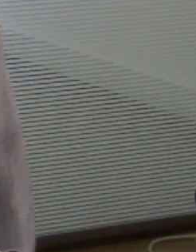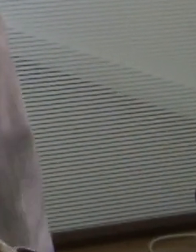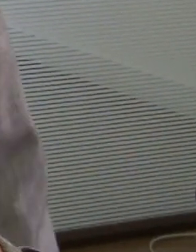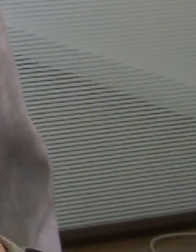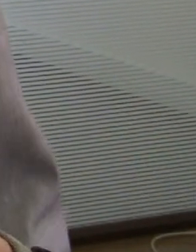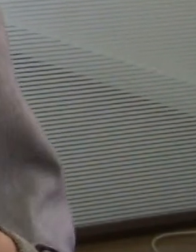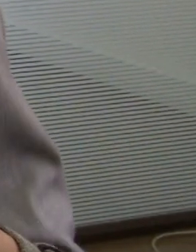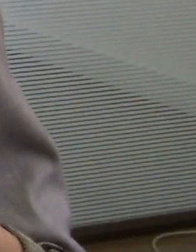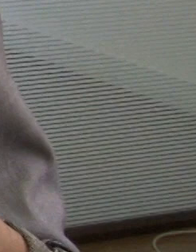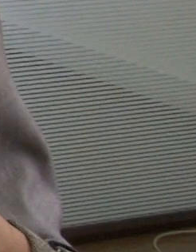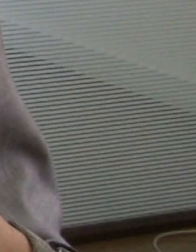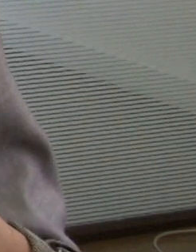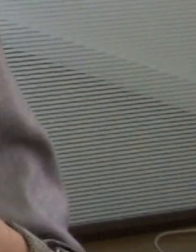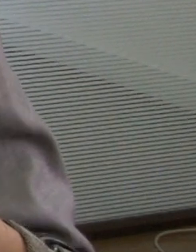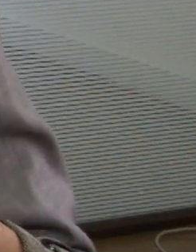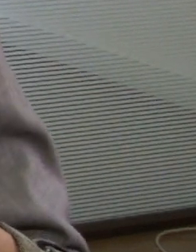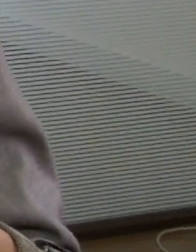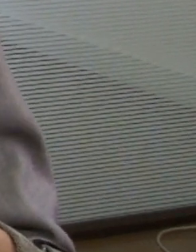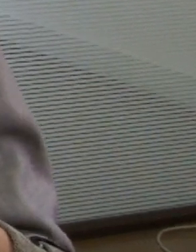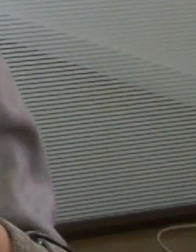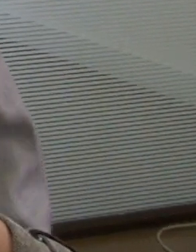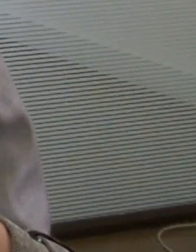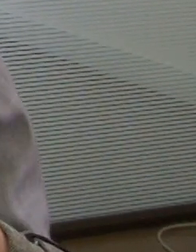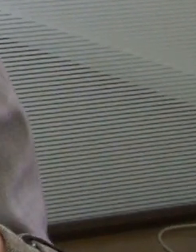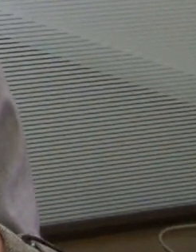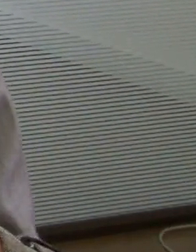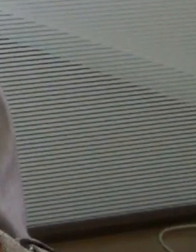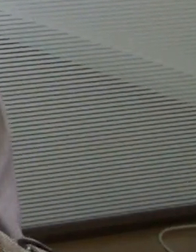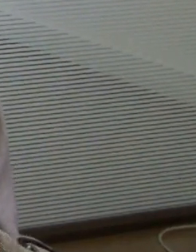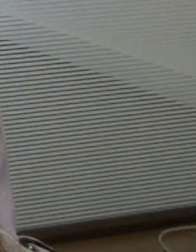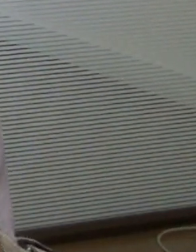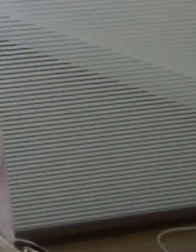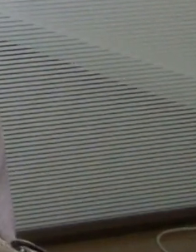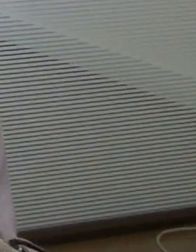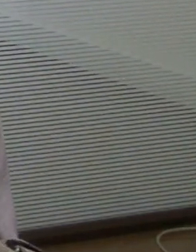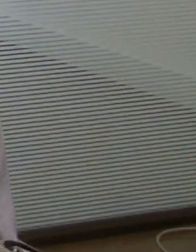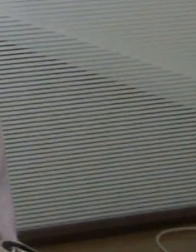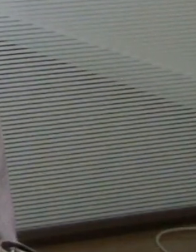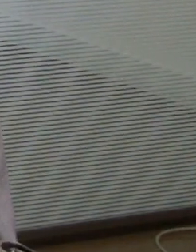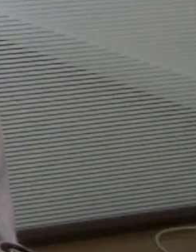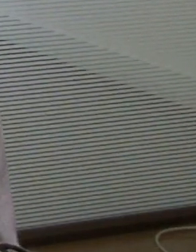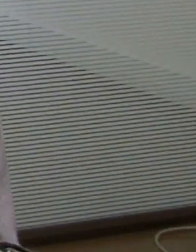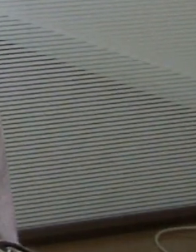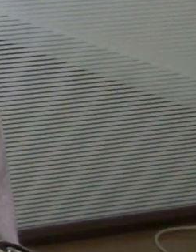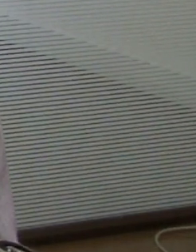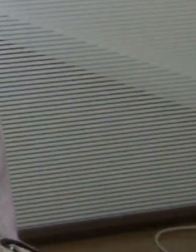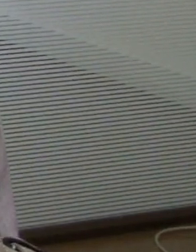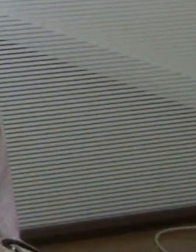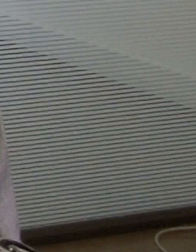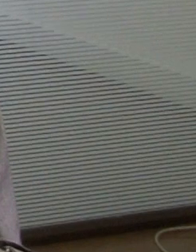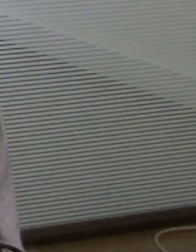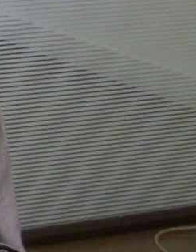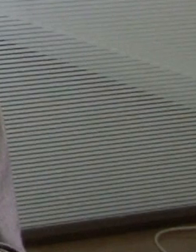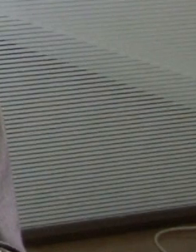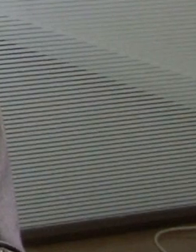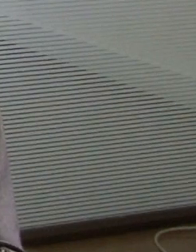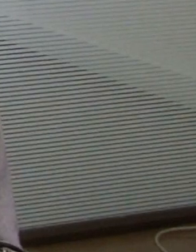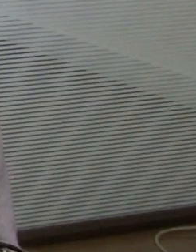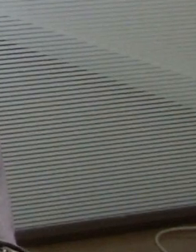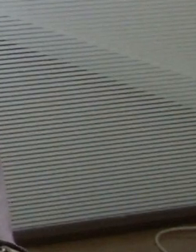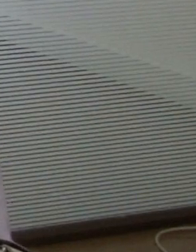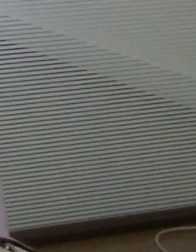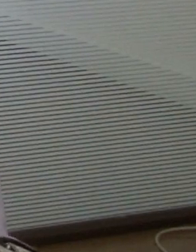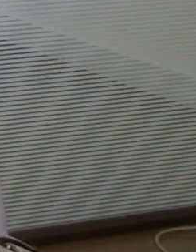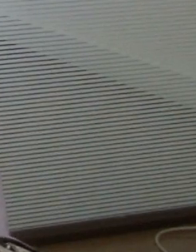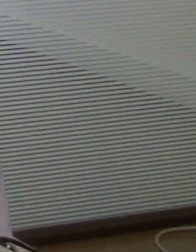establecer todo el marco de vigilancia y control para la política de la